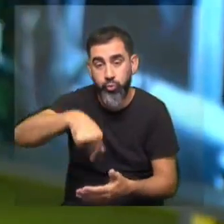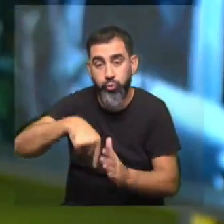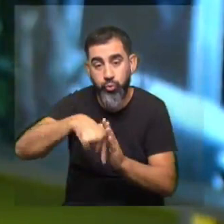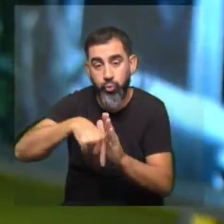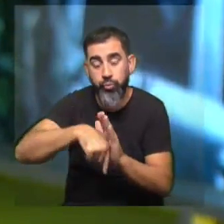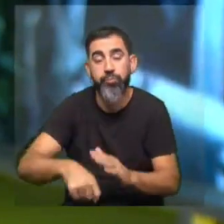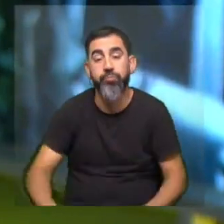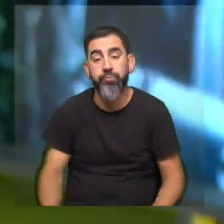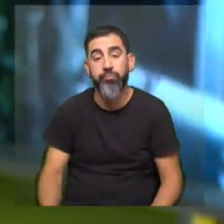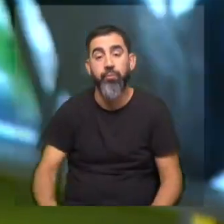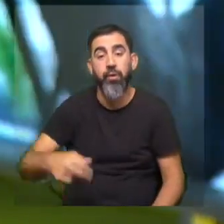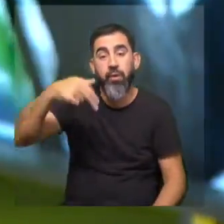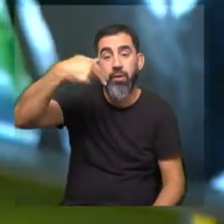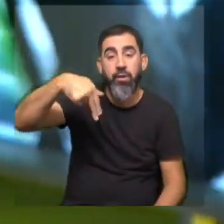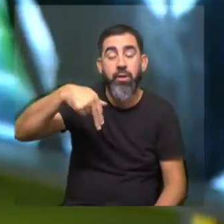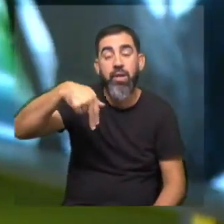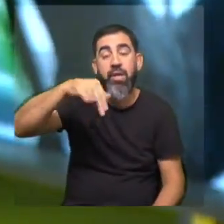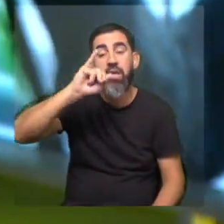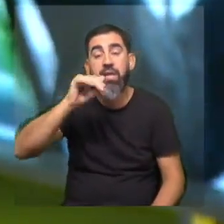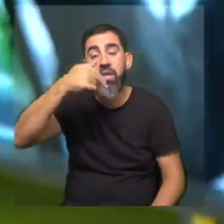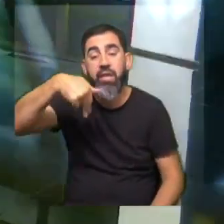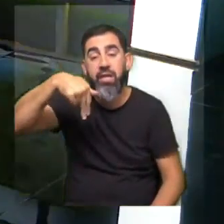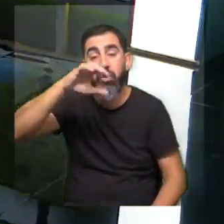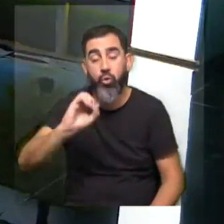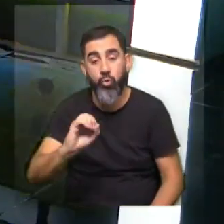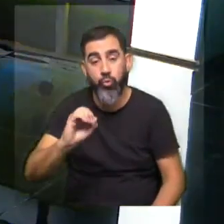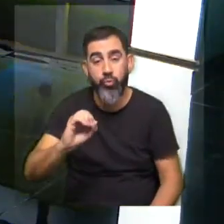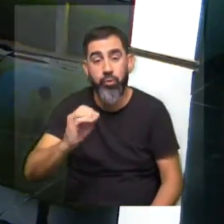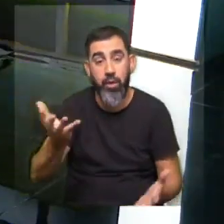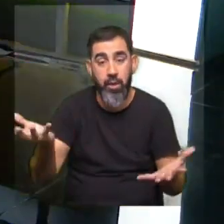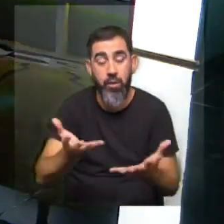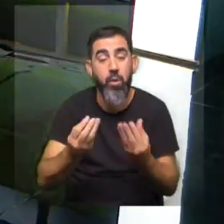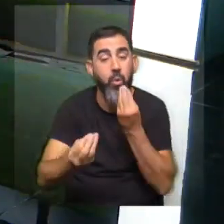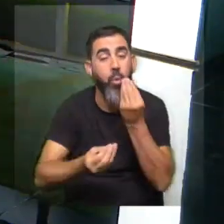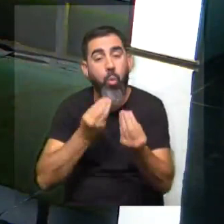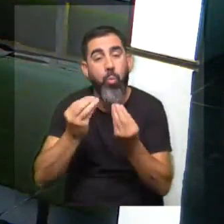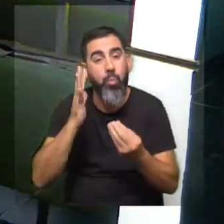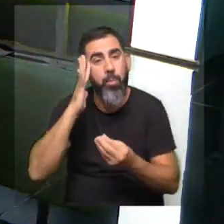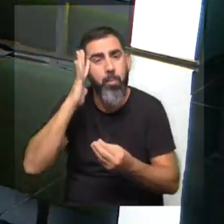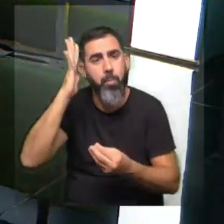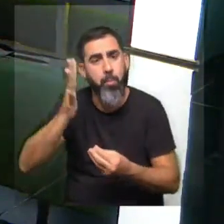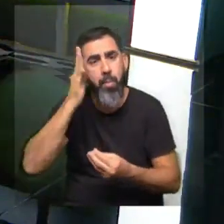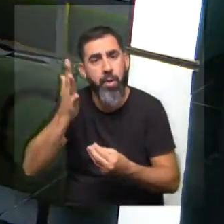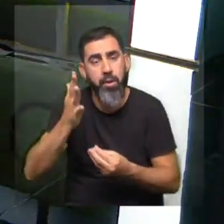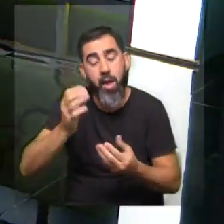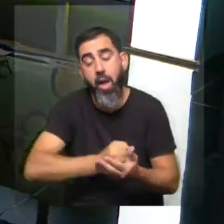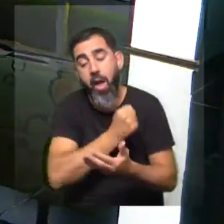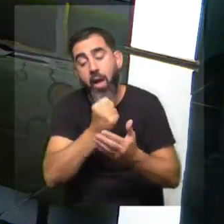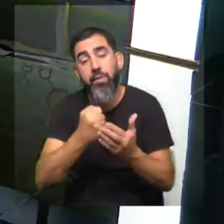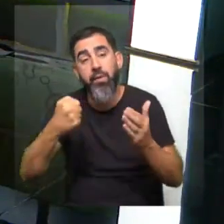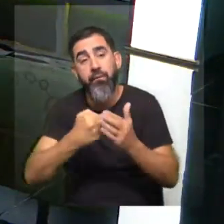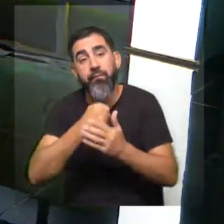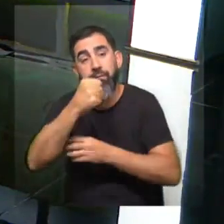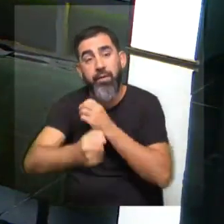sí, el Niño, hay todo un pronóstico, una previsión de cómo se espera que se comporte de aquí hasta fin de año, ¿no?